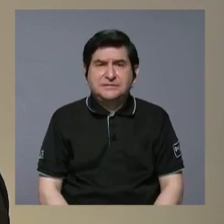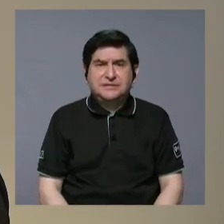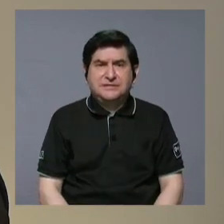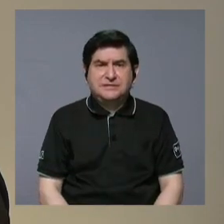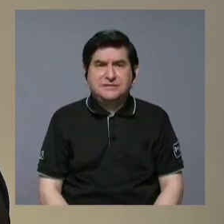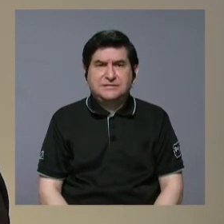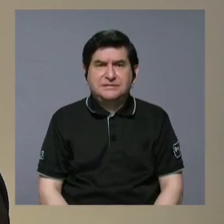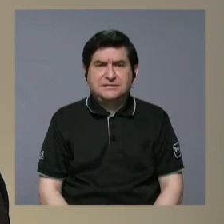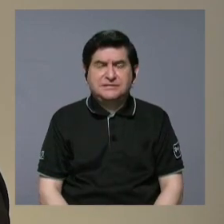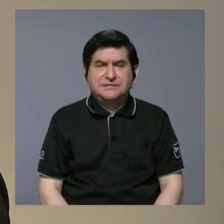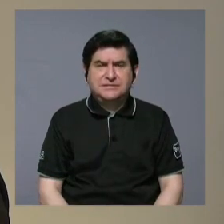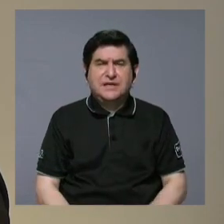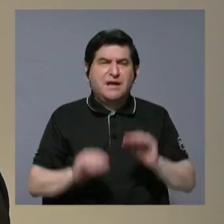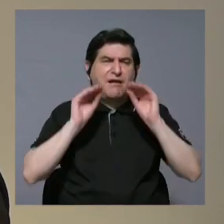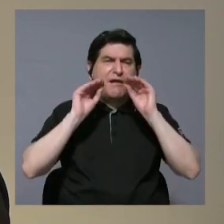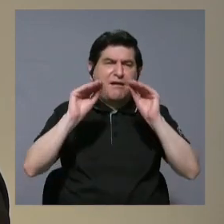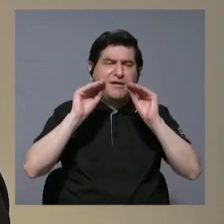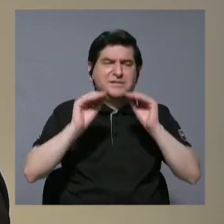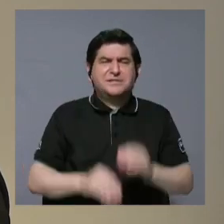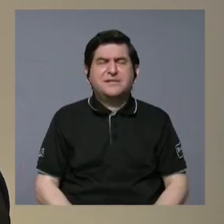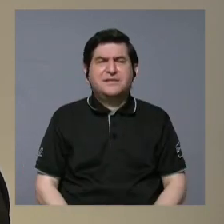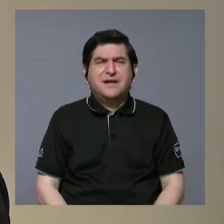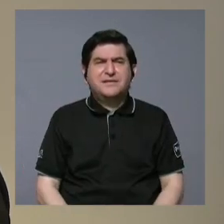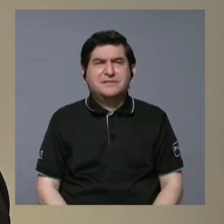que se enseñaban más en